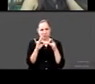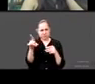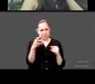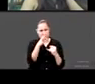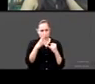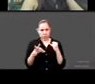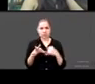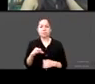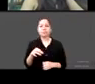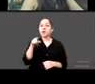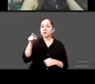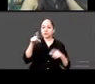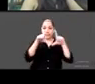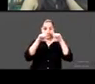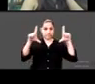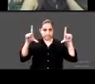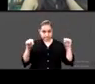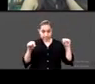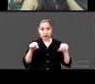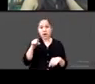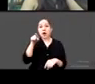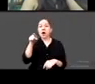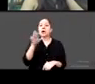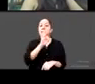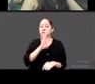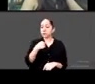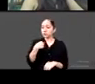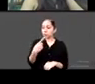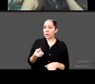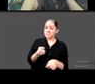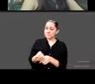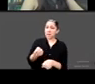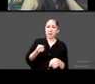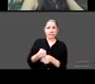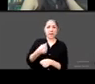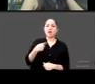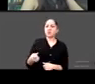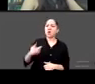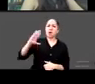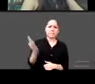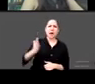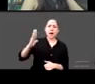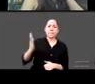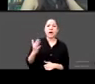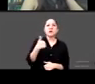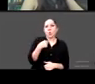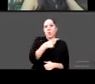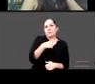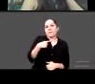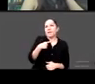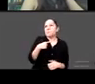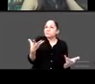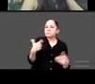como un mensaje muy importante. Debemos dejar de pegarles a niñas y niños, no por el miedo, el riesgo, la